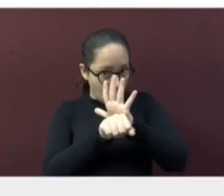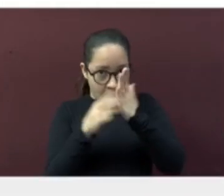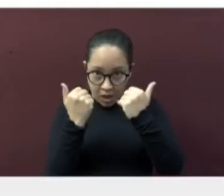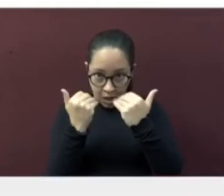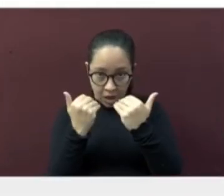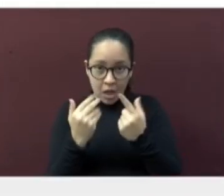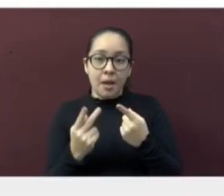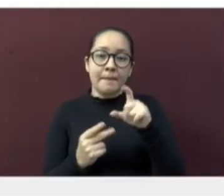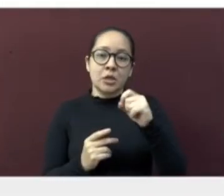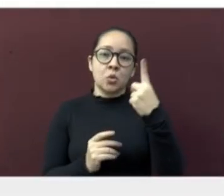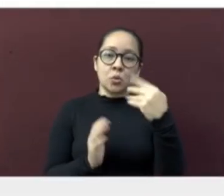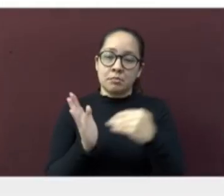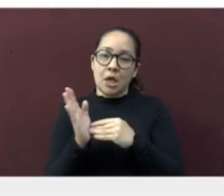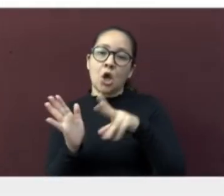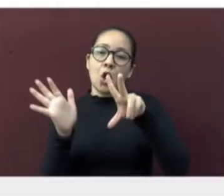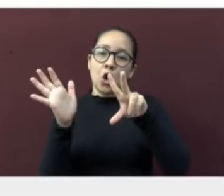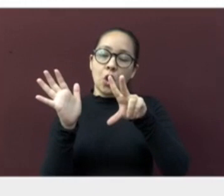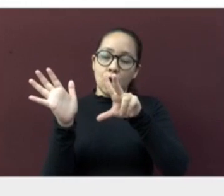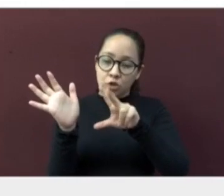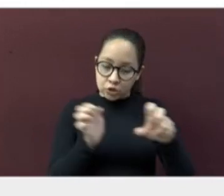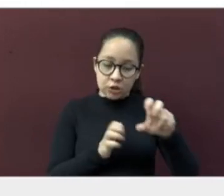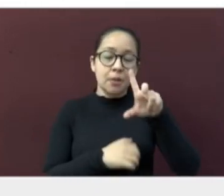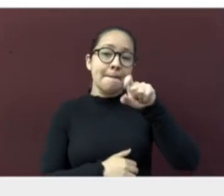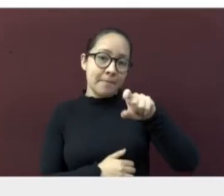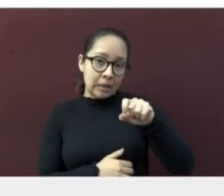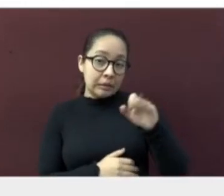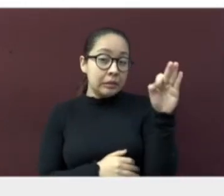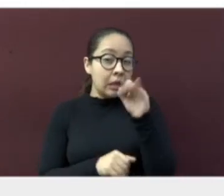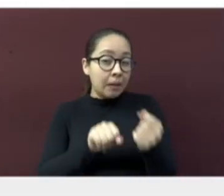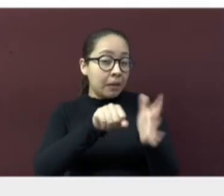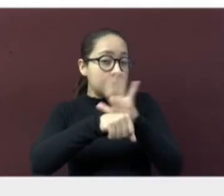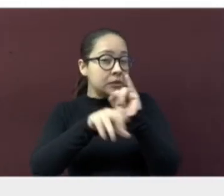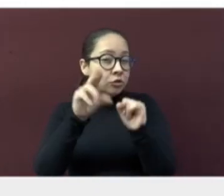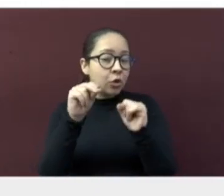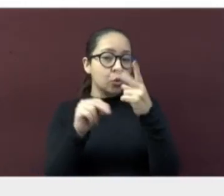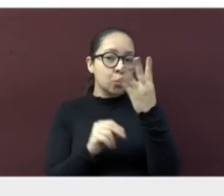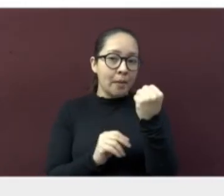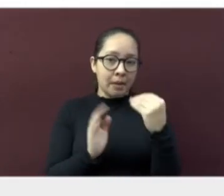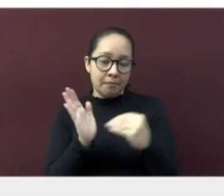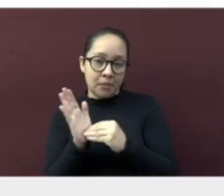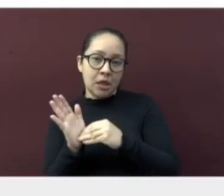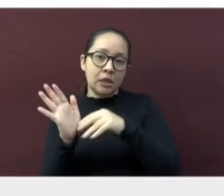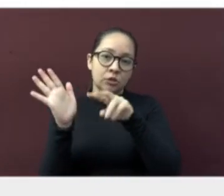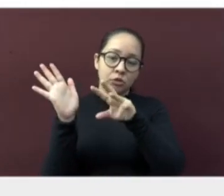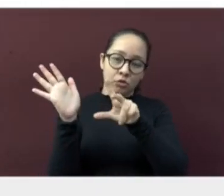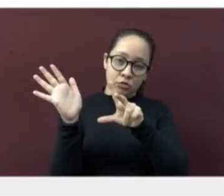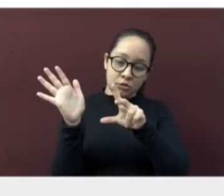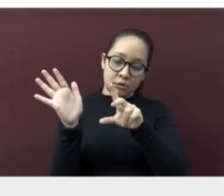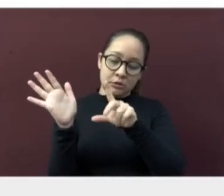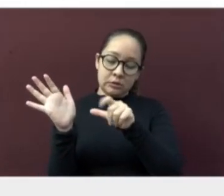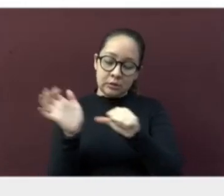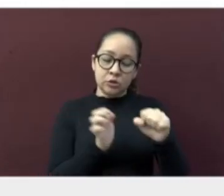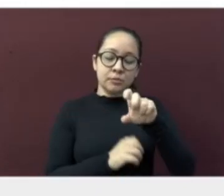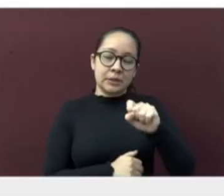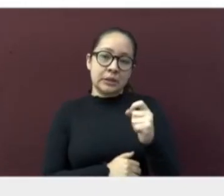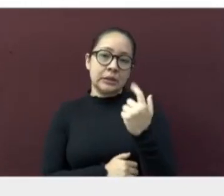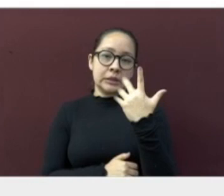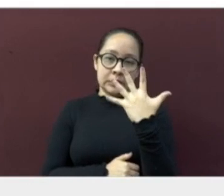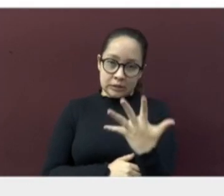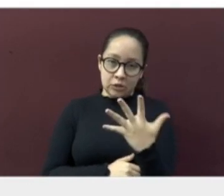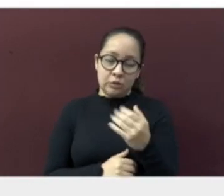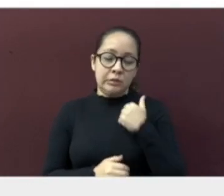1820 sospechosos 9.225 y lamentablemente se han presentado